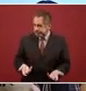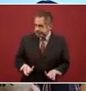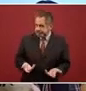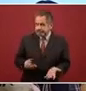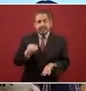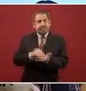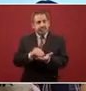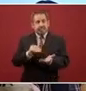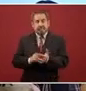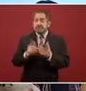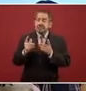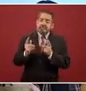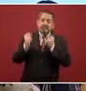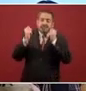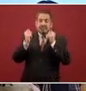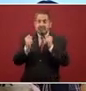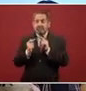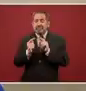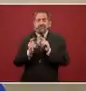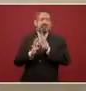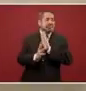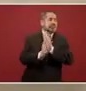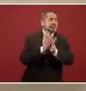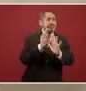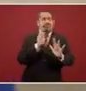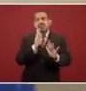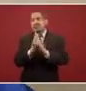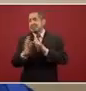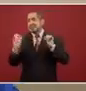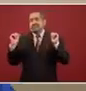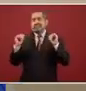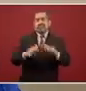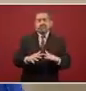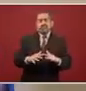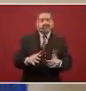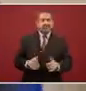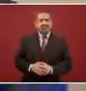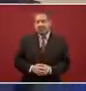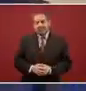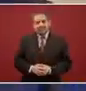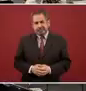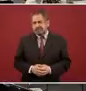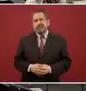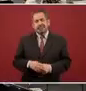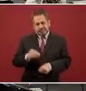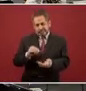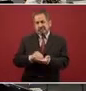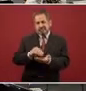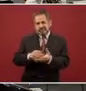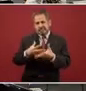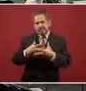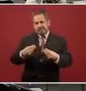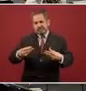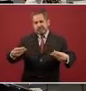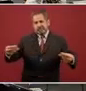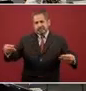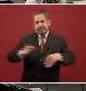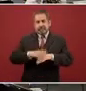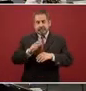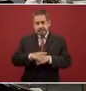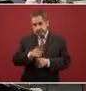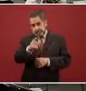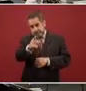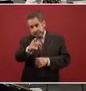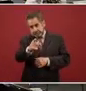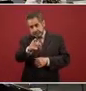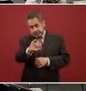sigue deambulando por las calles en forma masiva, las medidas van a ser menos efectivas. Y ahora me dirijo a usted que nos está